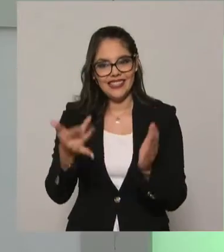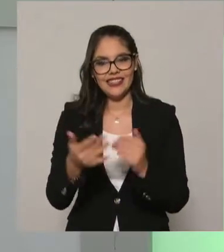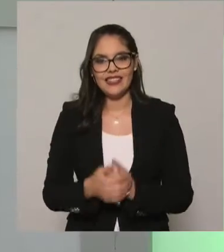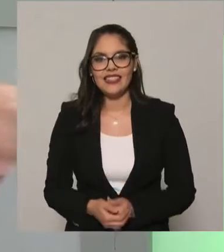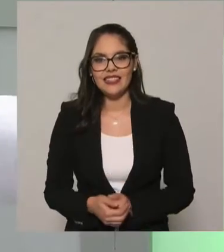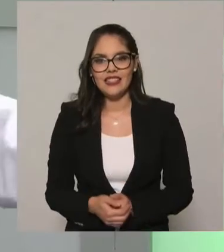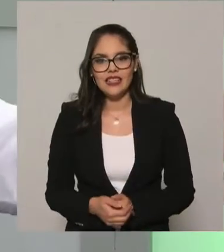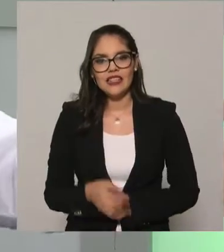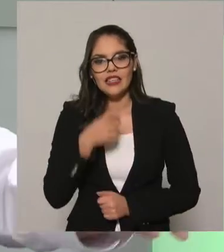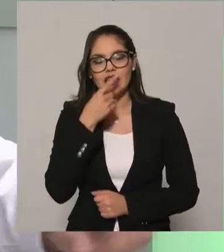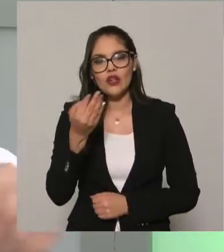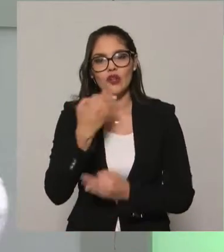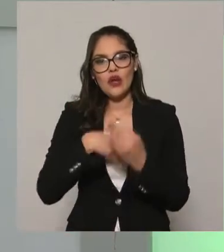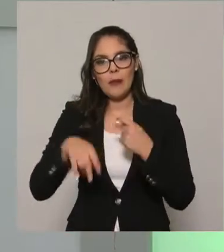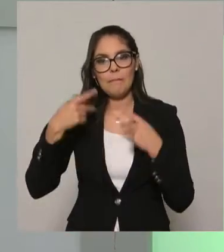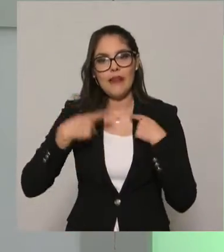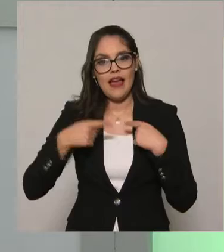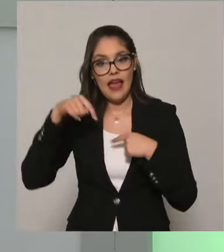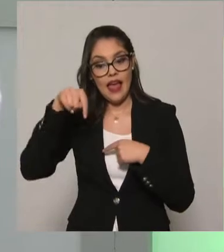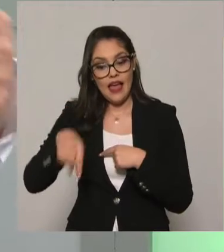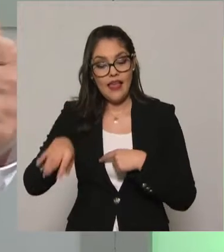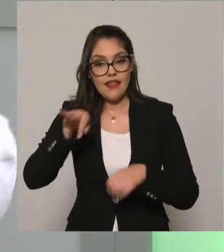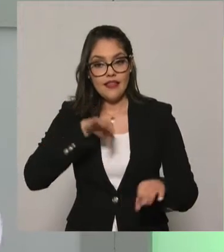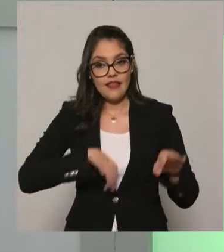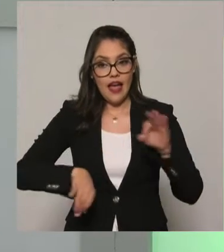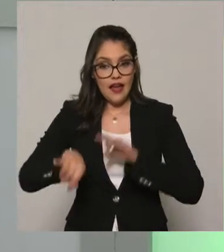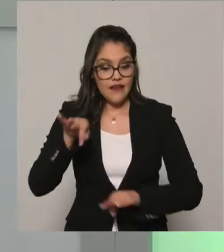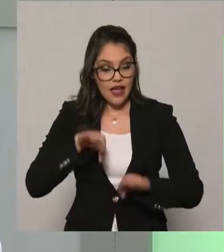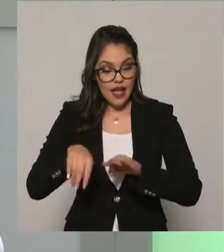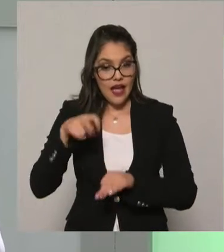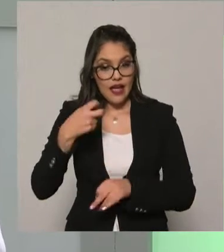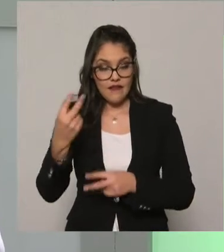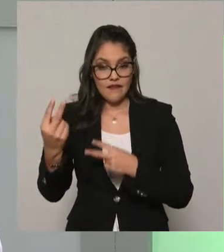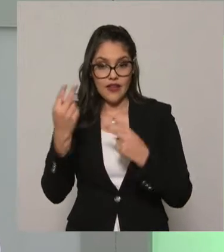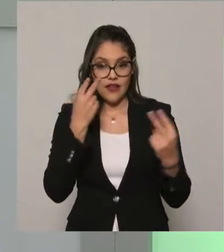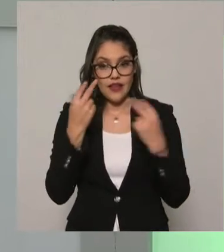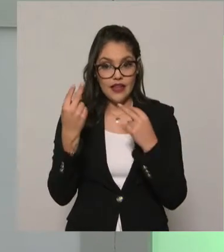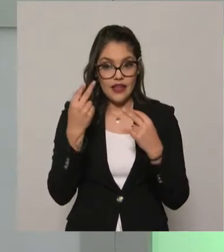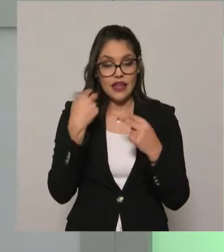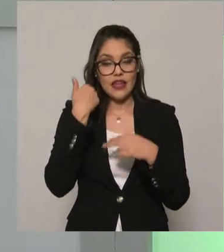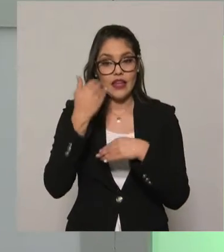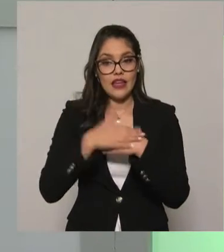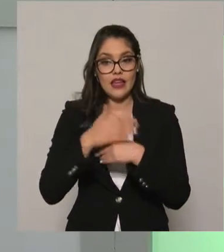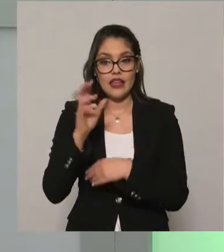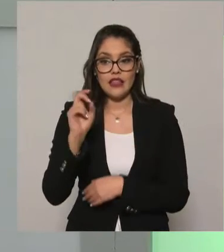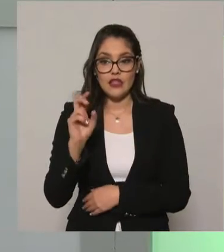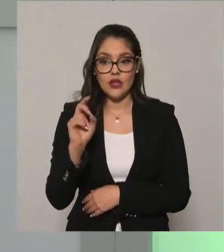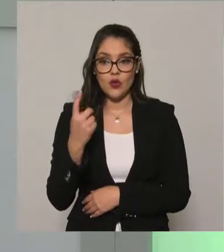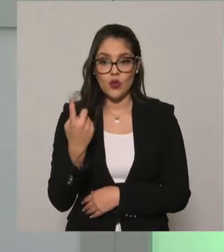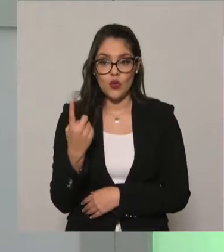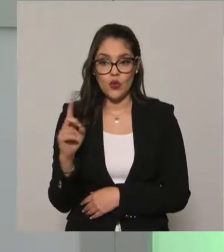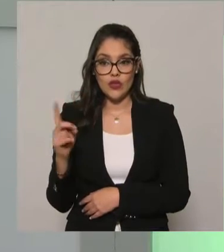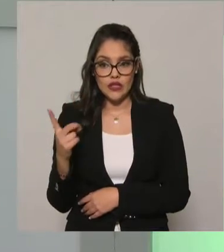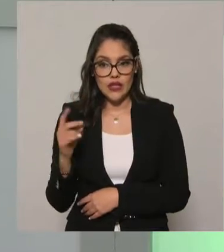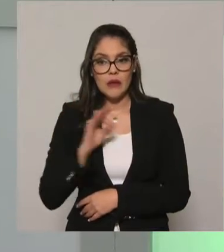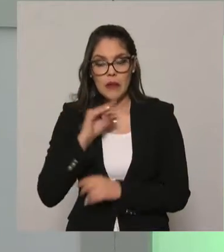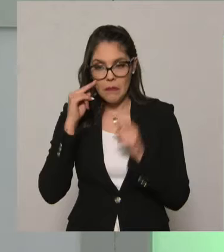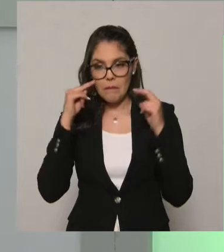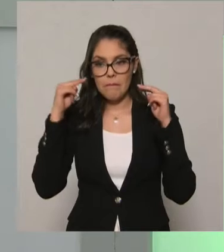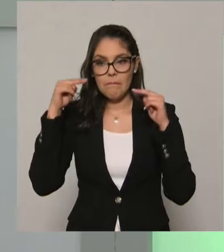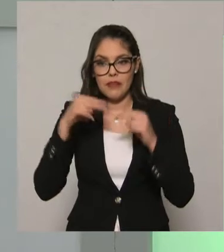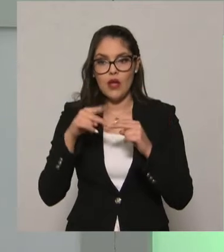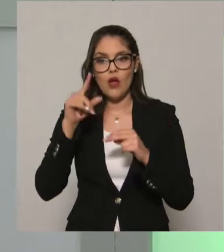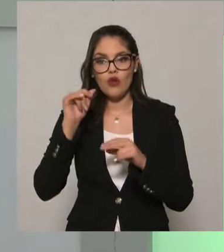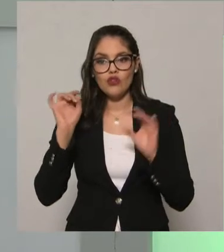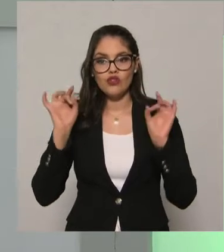terminar, claro, a todos los compañeros del estudio, a ti, a los que nos están viendo, el 31 de diciembre, claro que nos vemos con Los